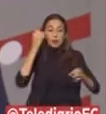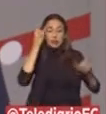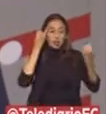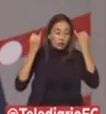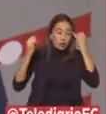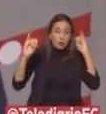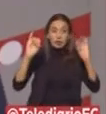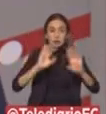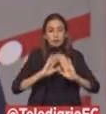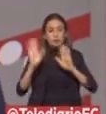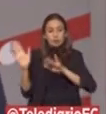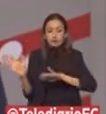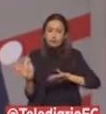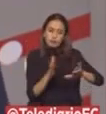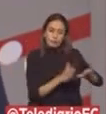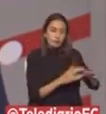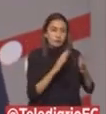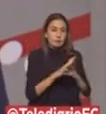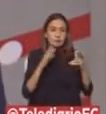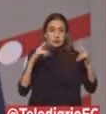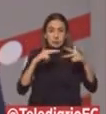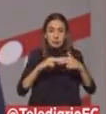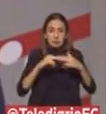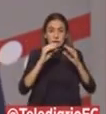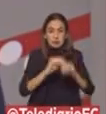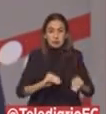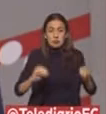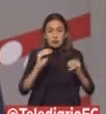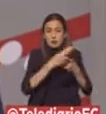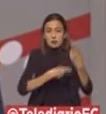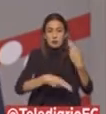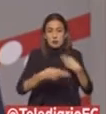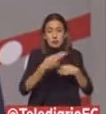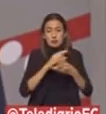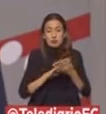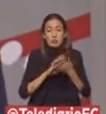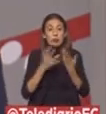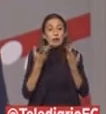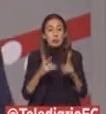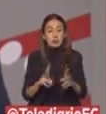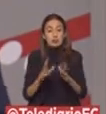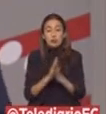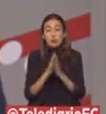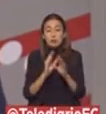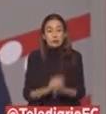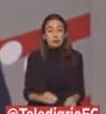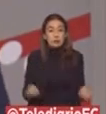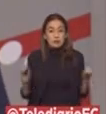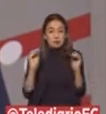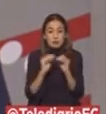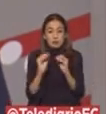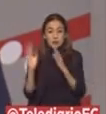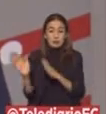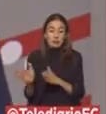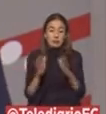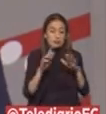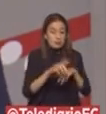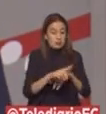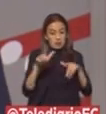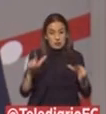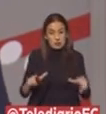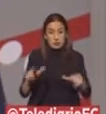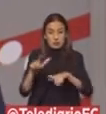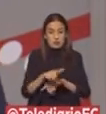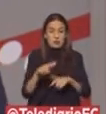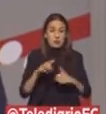esta es una relación que se va a centrar sobre todo en lo comercial en el intercambio comercial más allá de los otros espacios de relación que